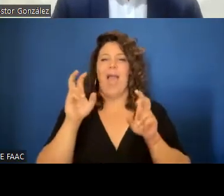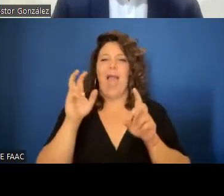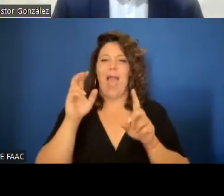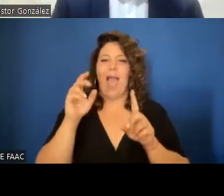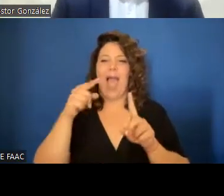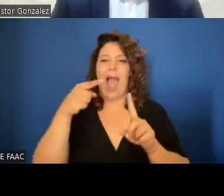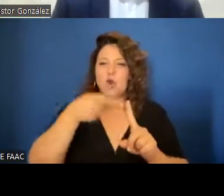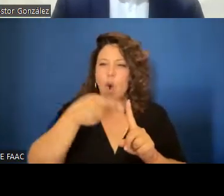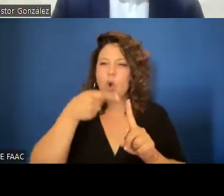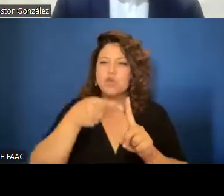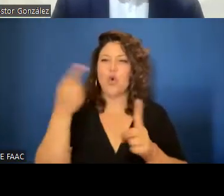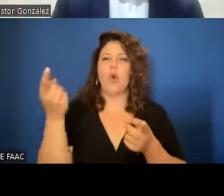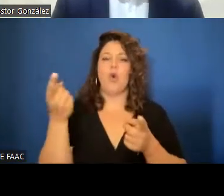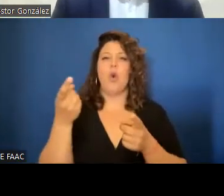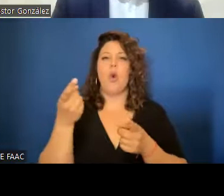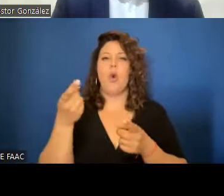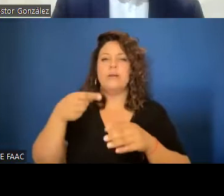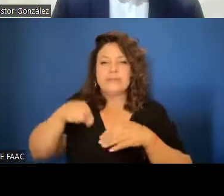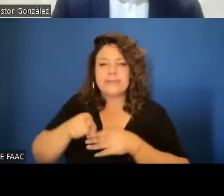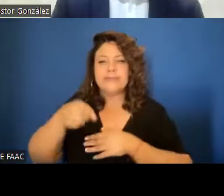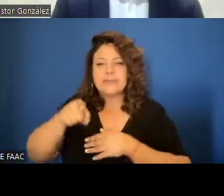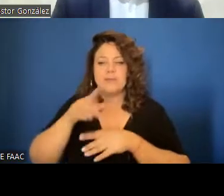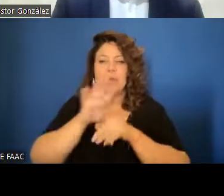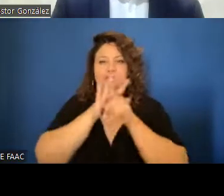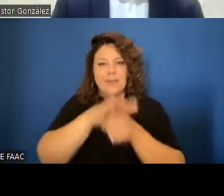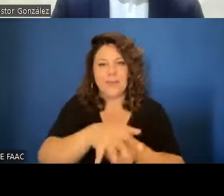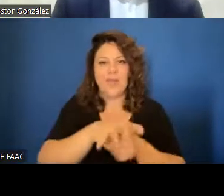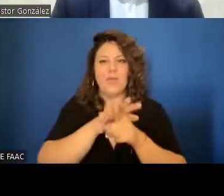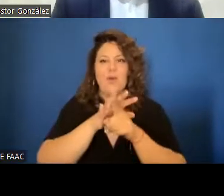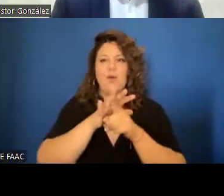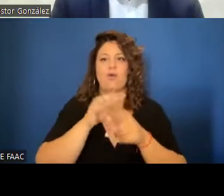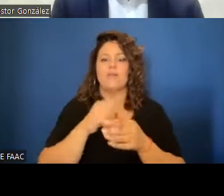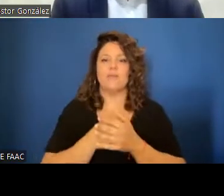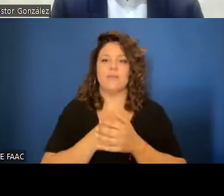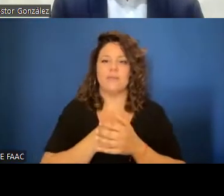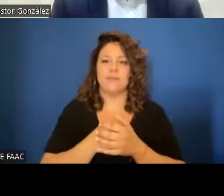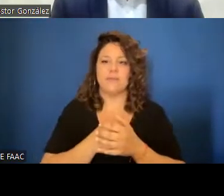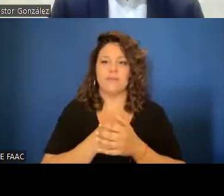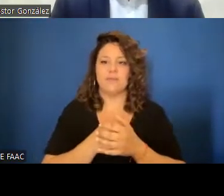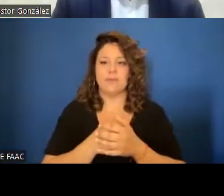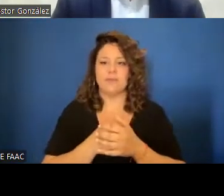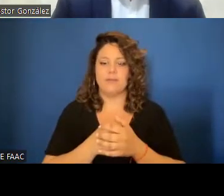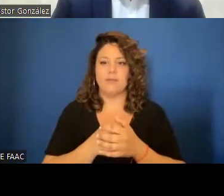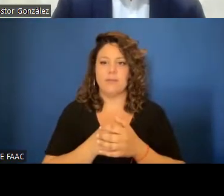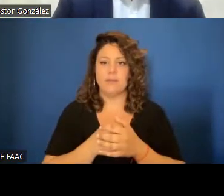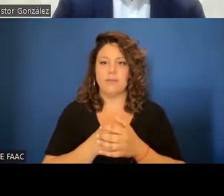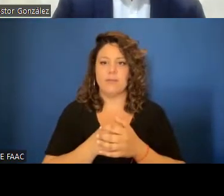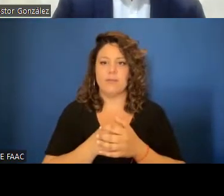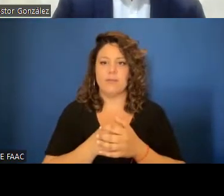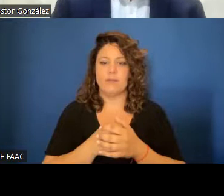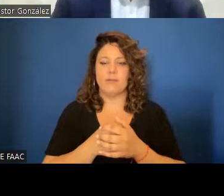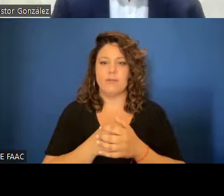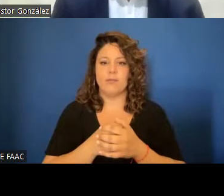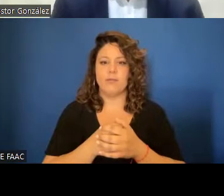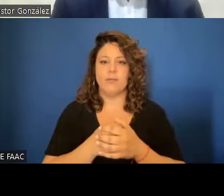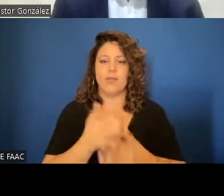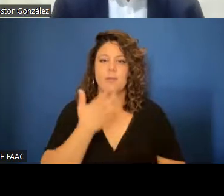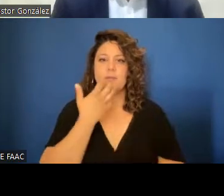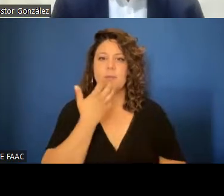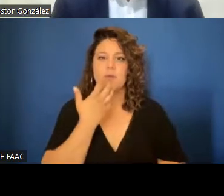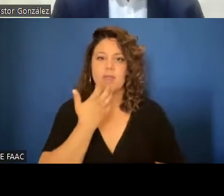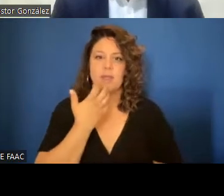cualquier disposición, conducta, acto, criterio o práctica que atente contra el derecho a la igualdad, es decir, es muy, muy amplio. Después